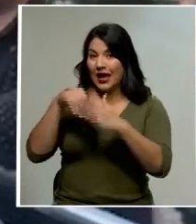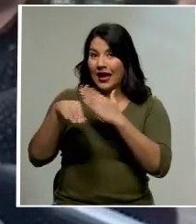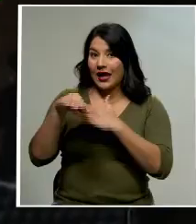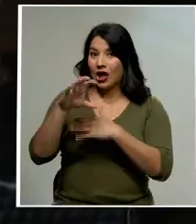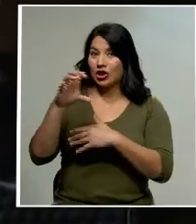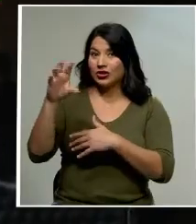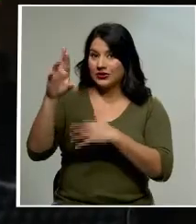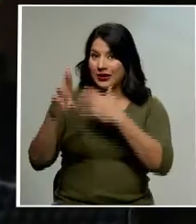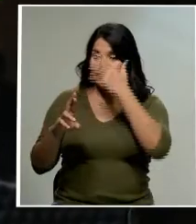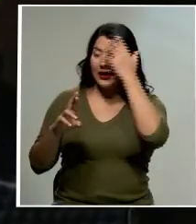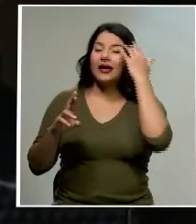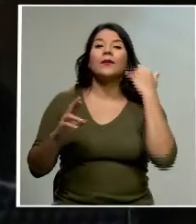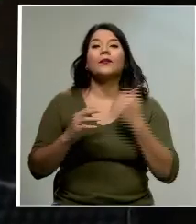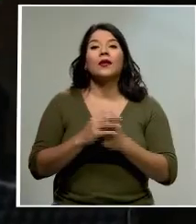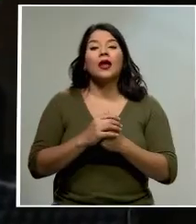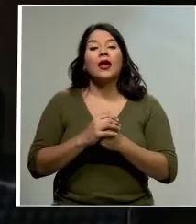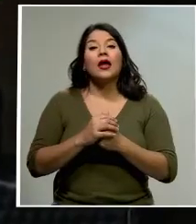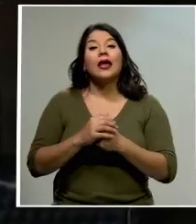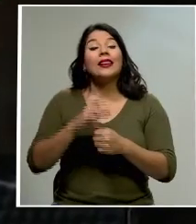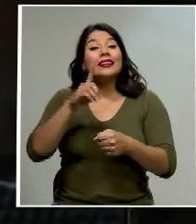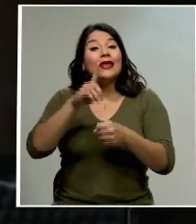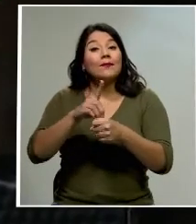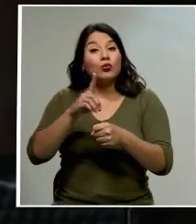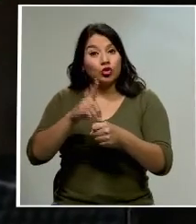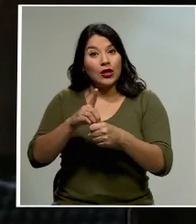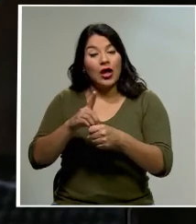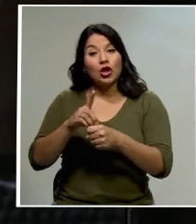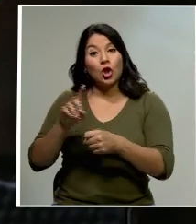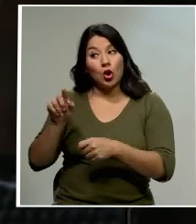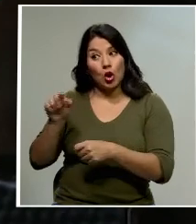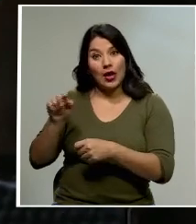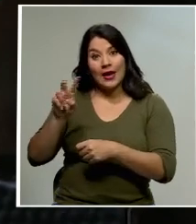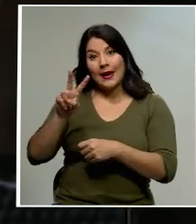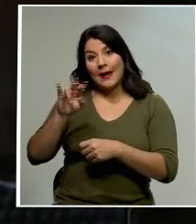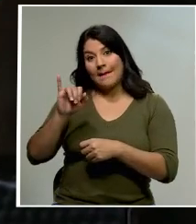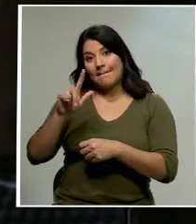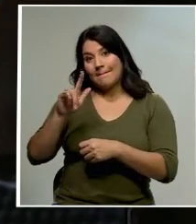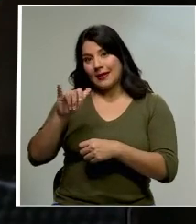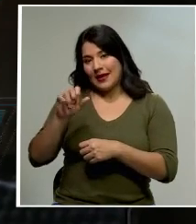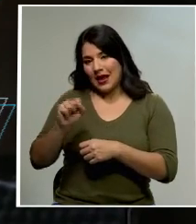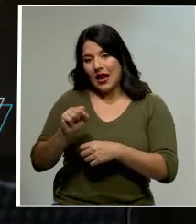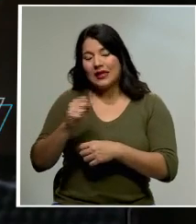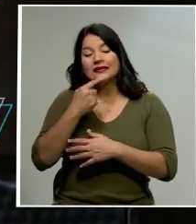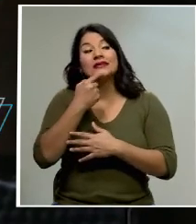del diputado Viales fue expresa en el sentido de